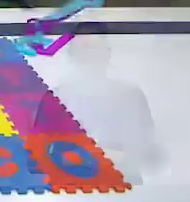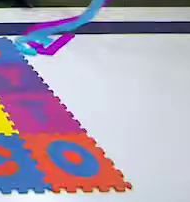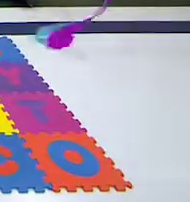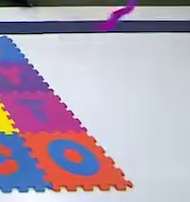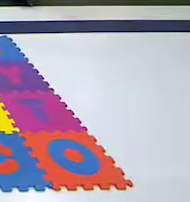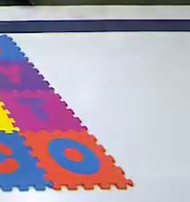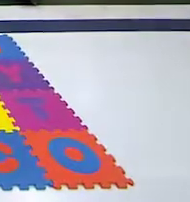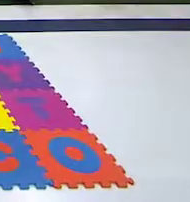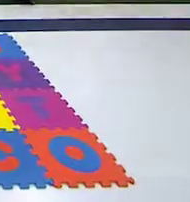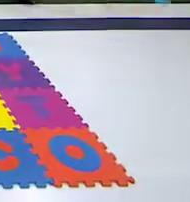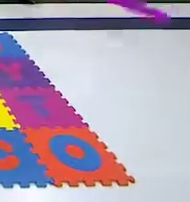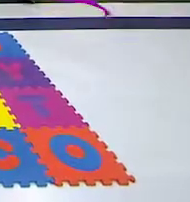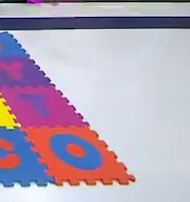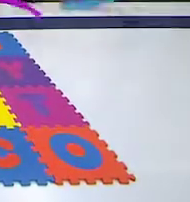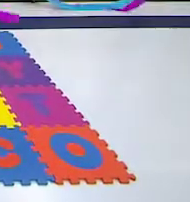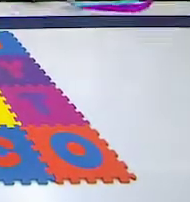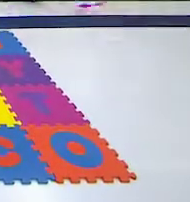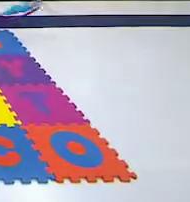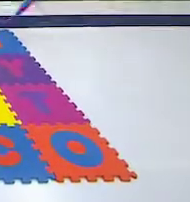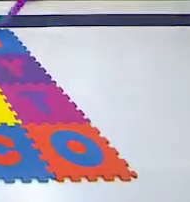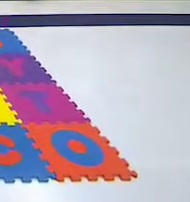¿No me hace caso?